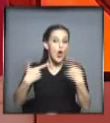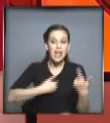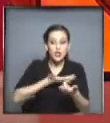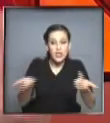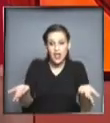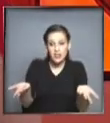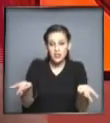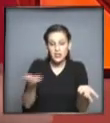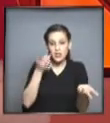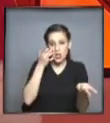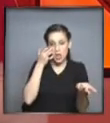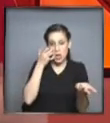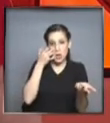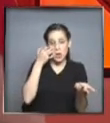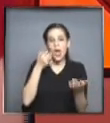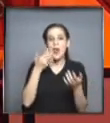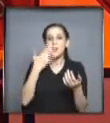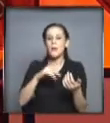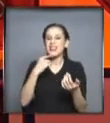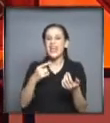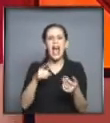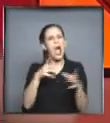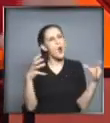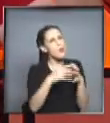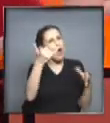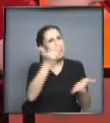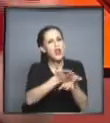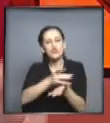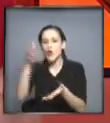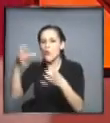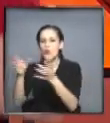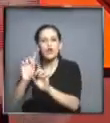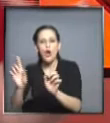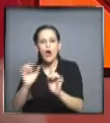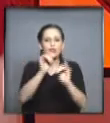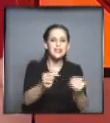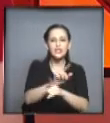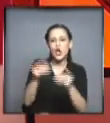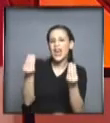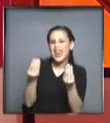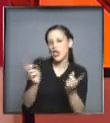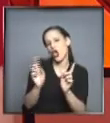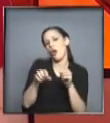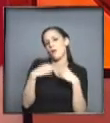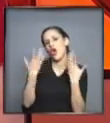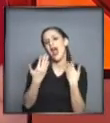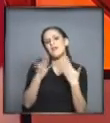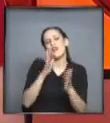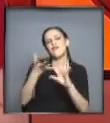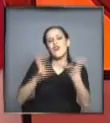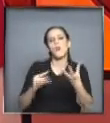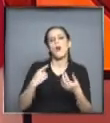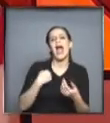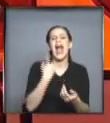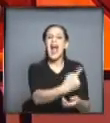individuos. Seguro. Cuando colectivizamos, después decimos, este grupo tiene derechos, este grupo no tiene derechos. Es mejor hablar en términos individuales, porque todos tenemos